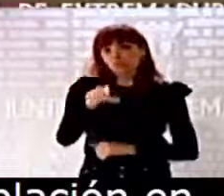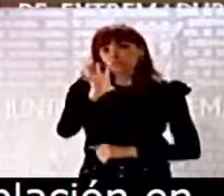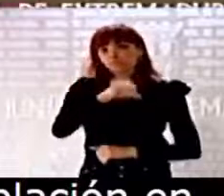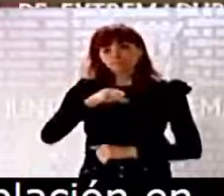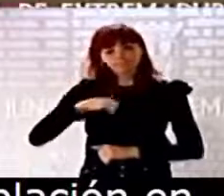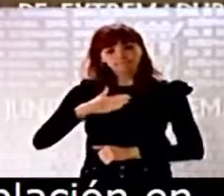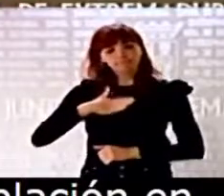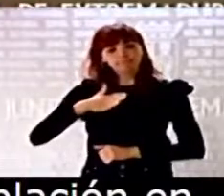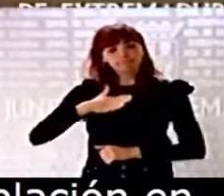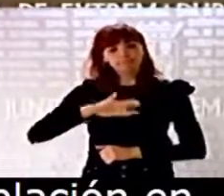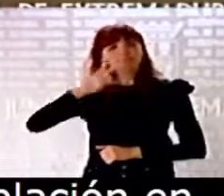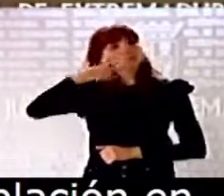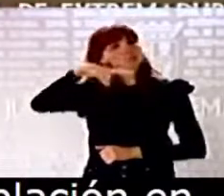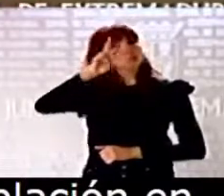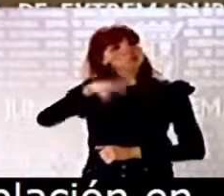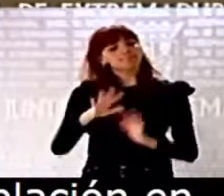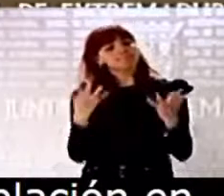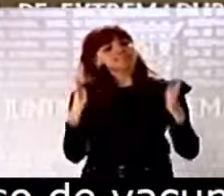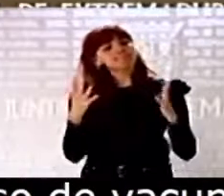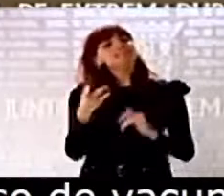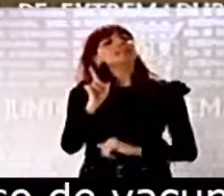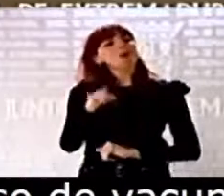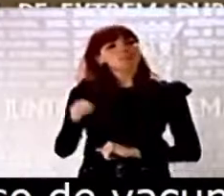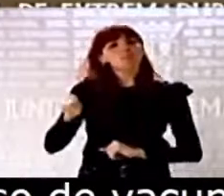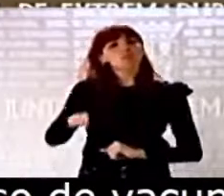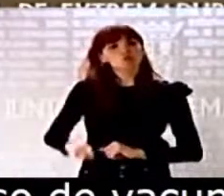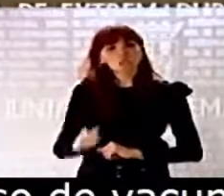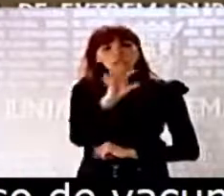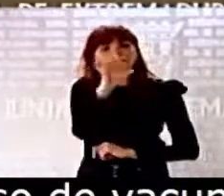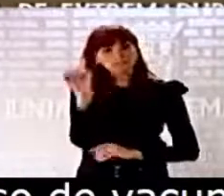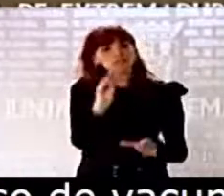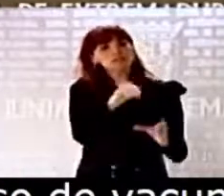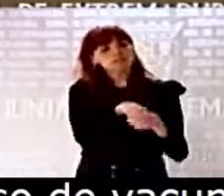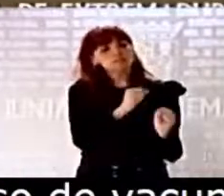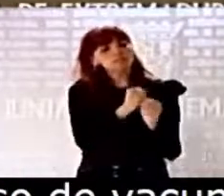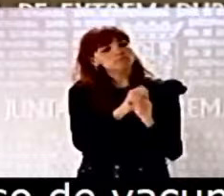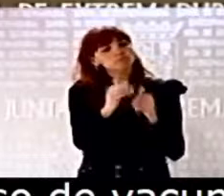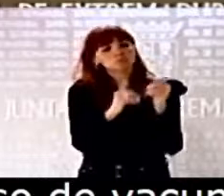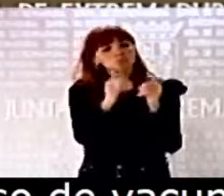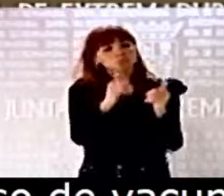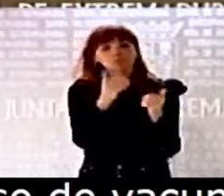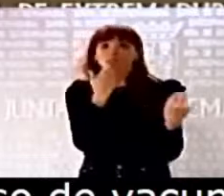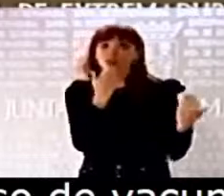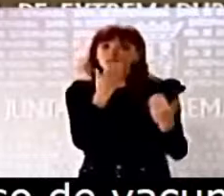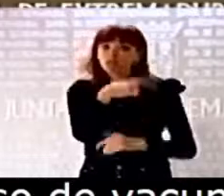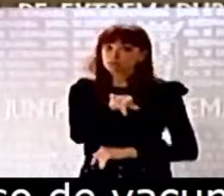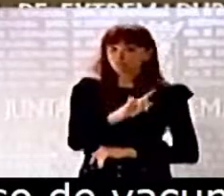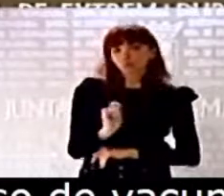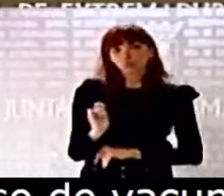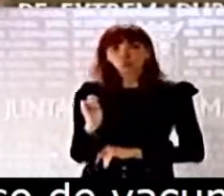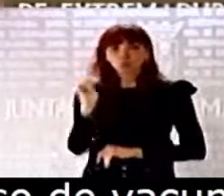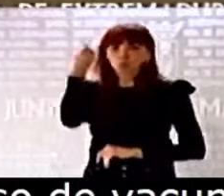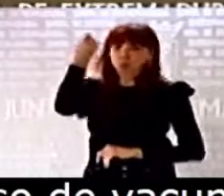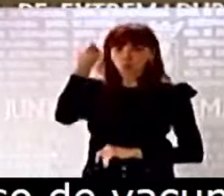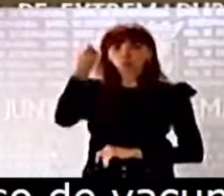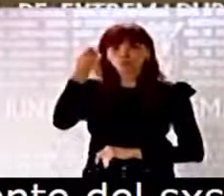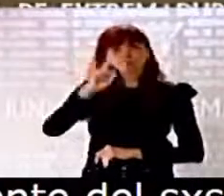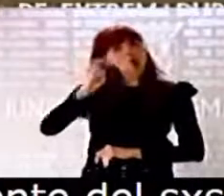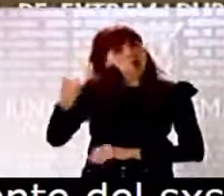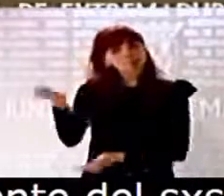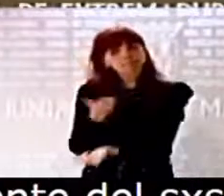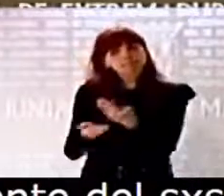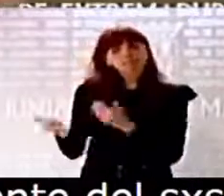nuestro reconocimiento siempre a los profesionales del Servicio Extremeño de Salud que lo han hecho posible, y a otros